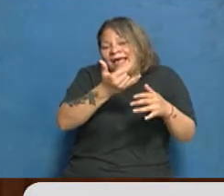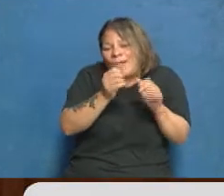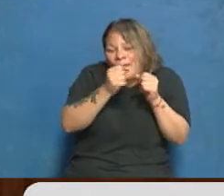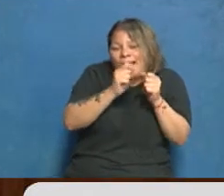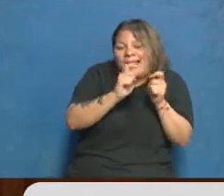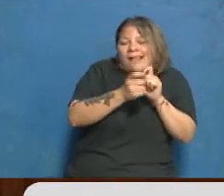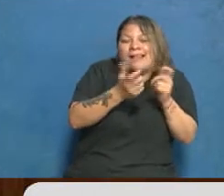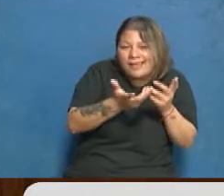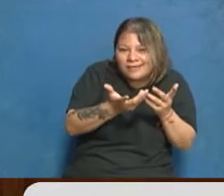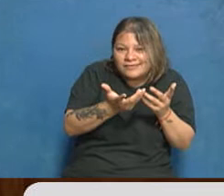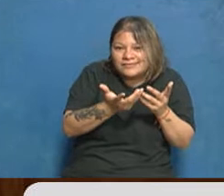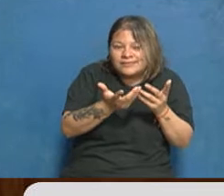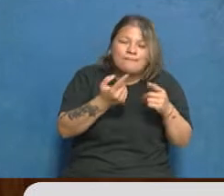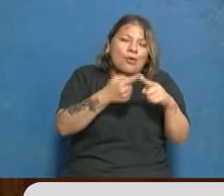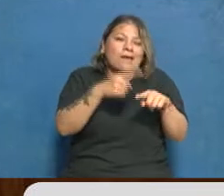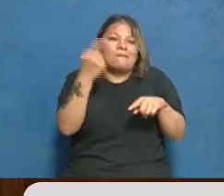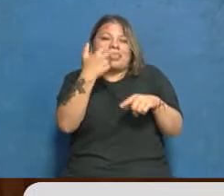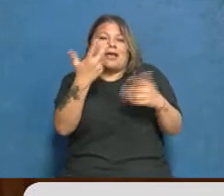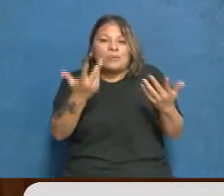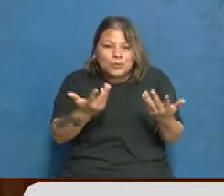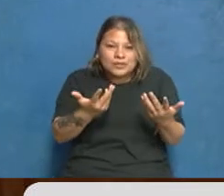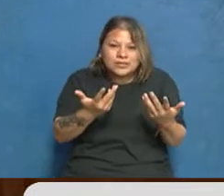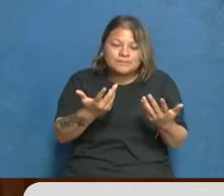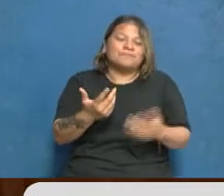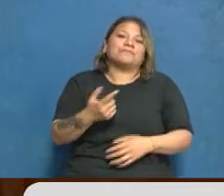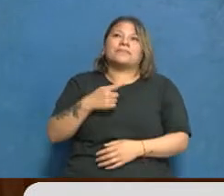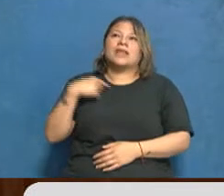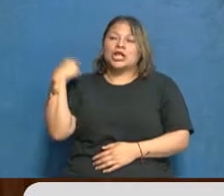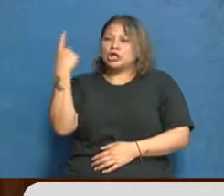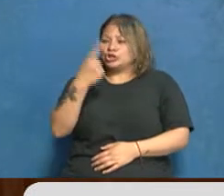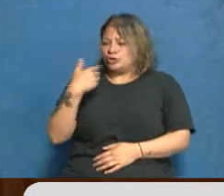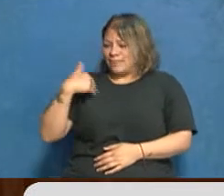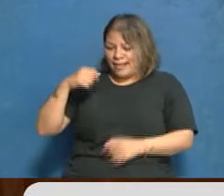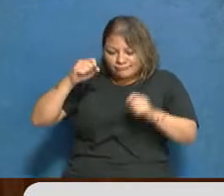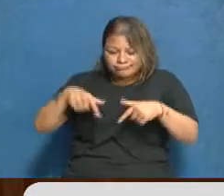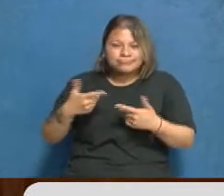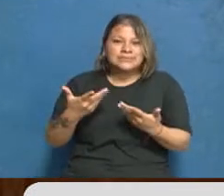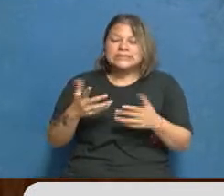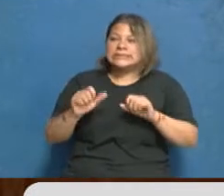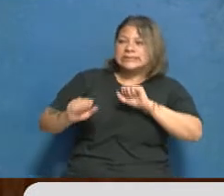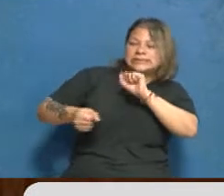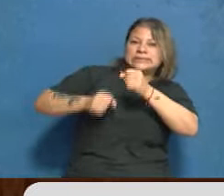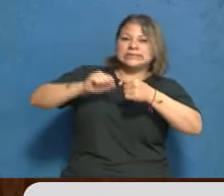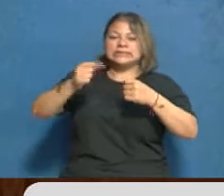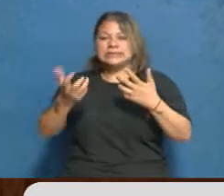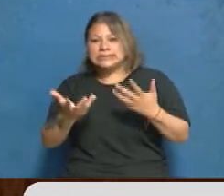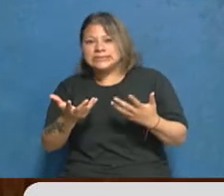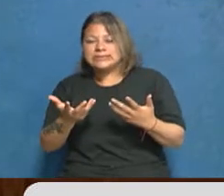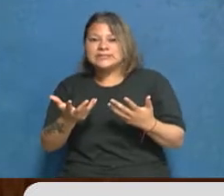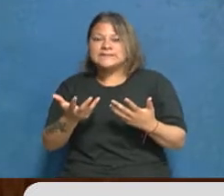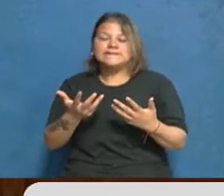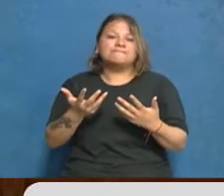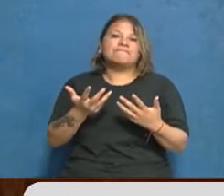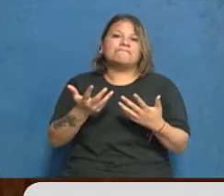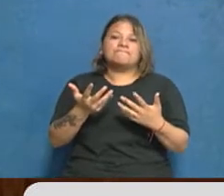es quizás una de las críticas que nos hacemos como argentinos, ¿no? Esta atención por allí